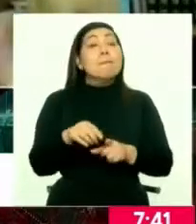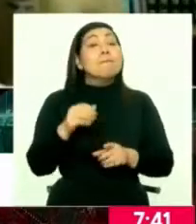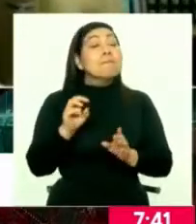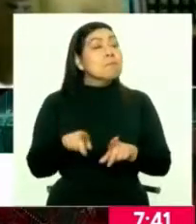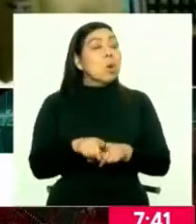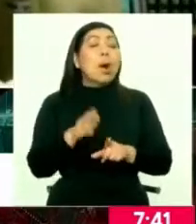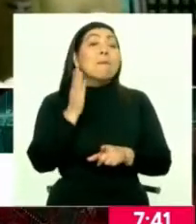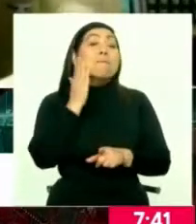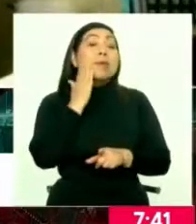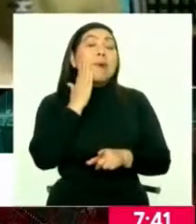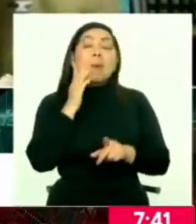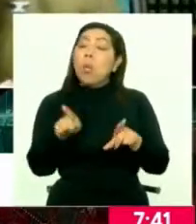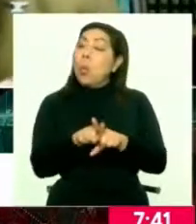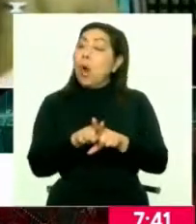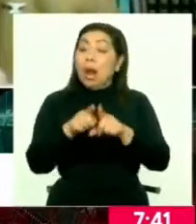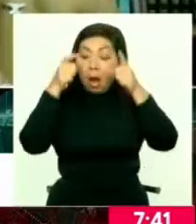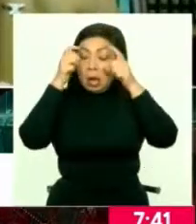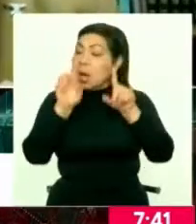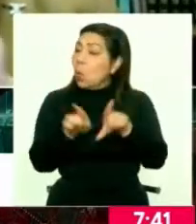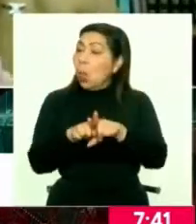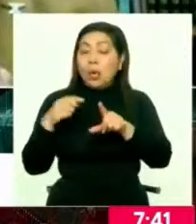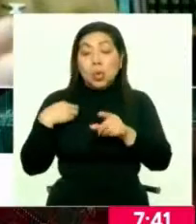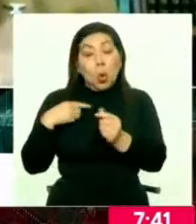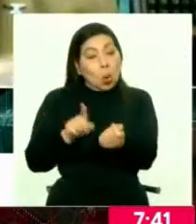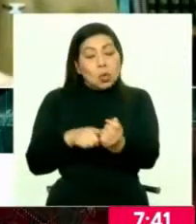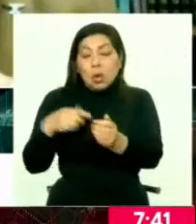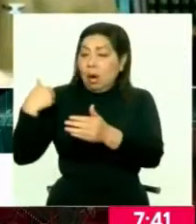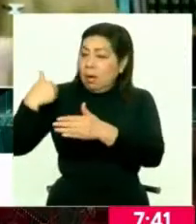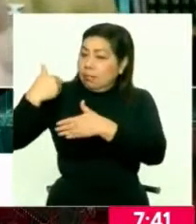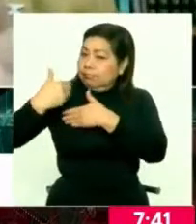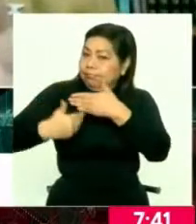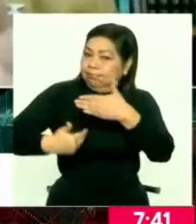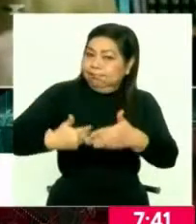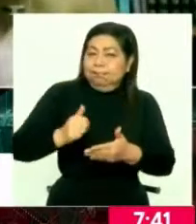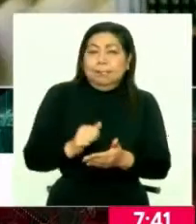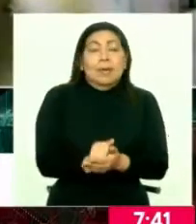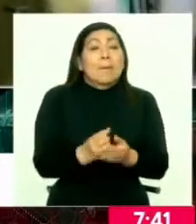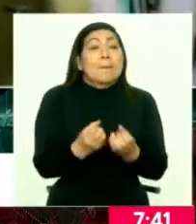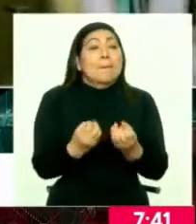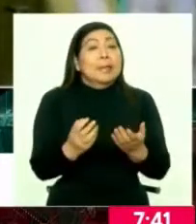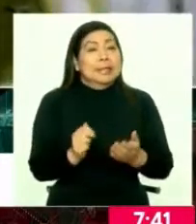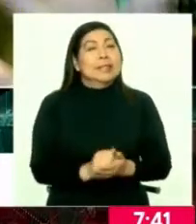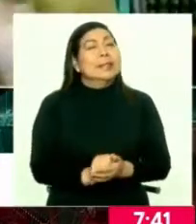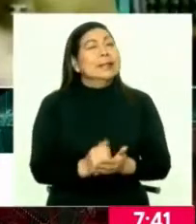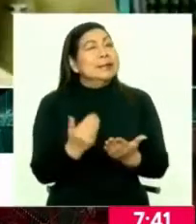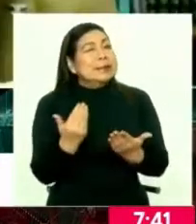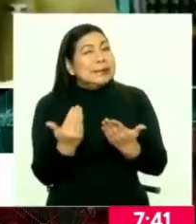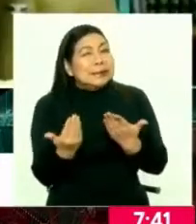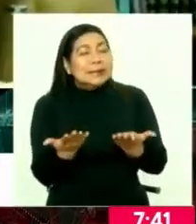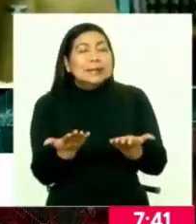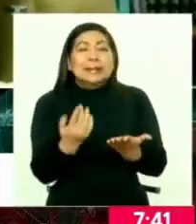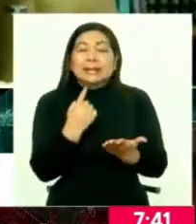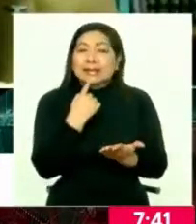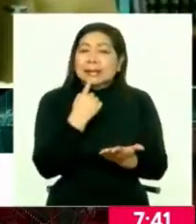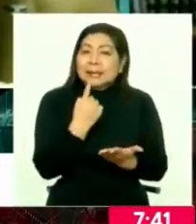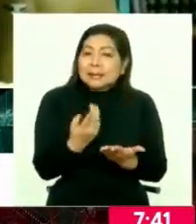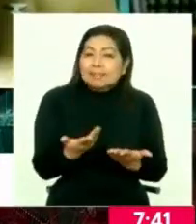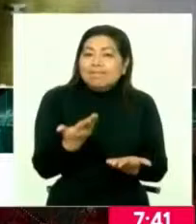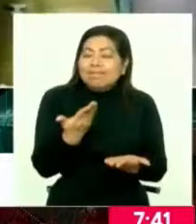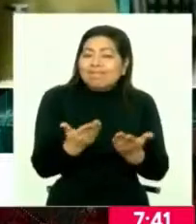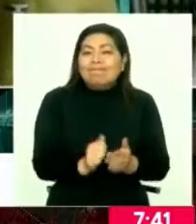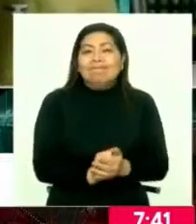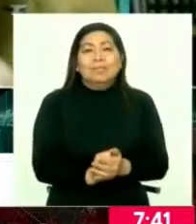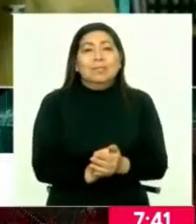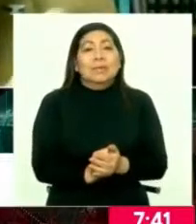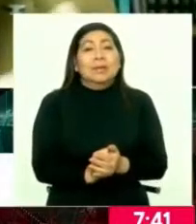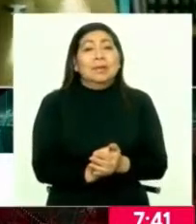por la misma ruta que ella trazó. Pero sin duda, por ejemplo, algo que podría ayudarle es